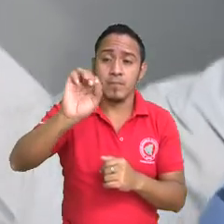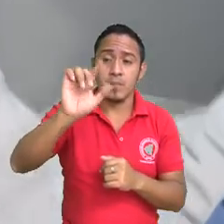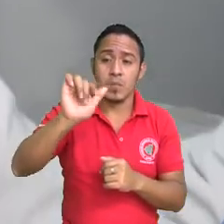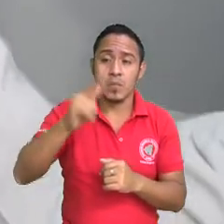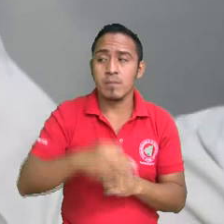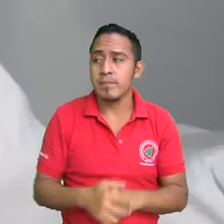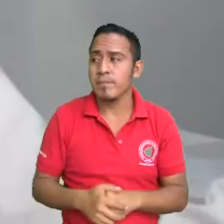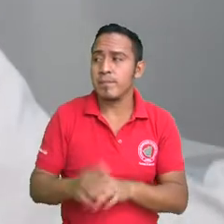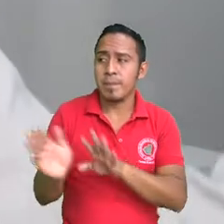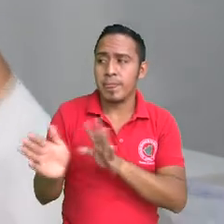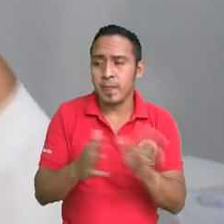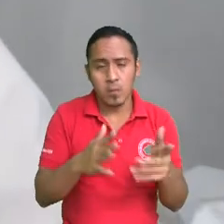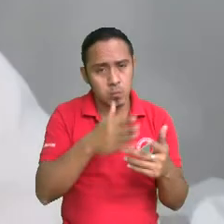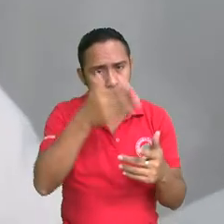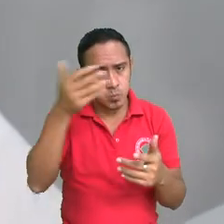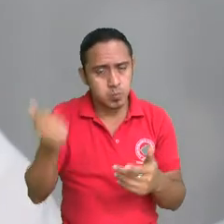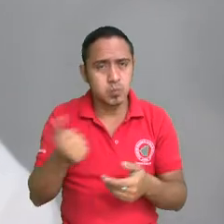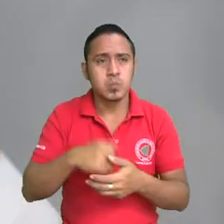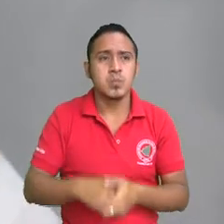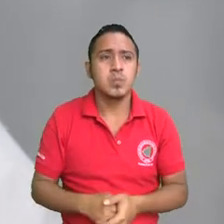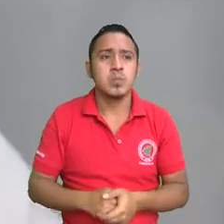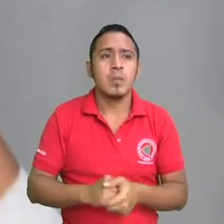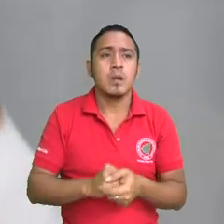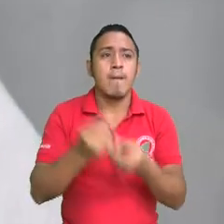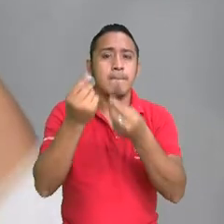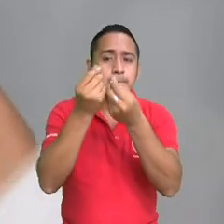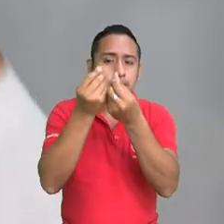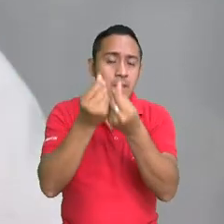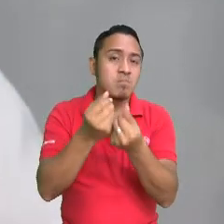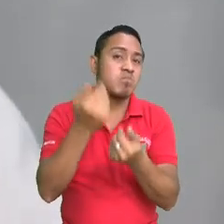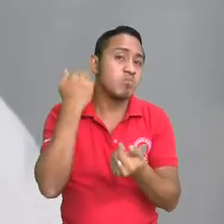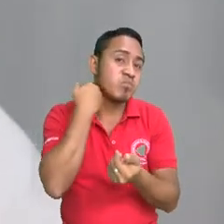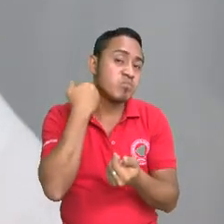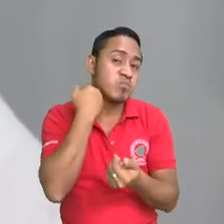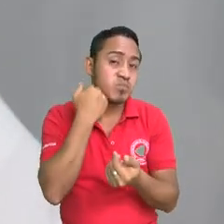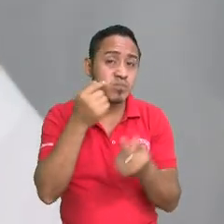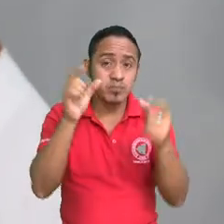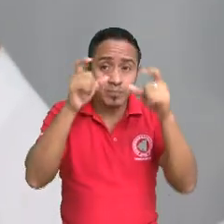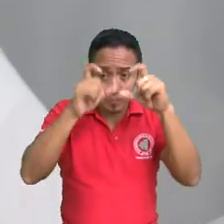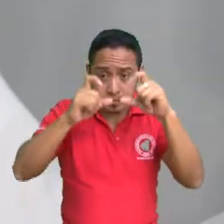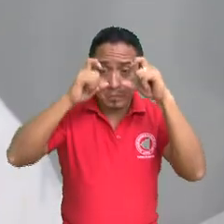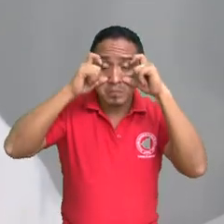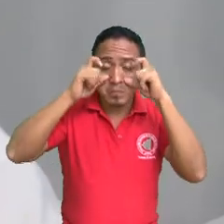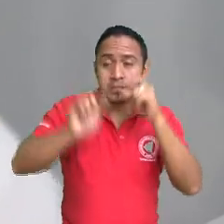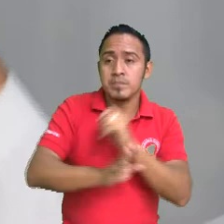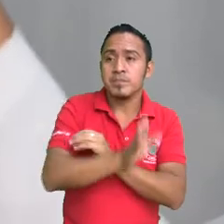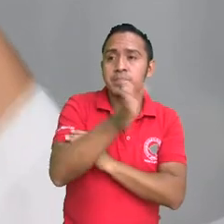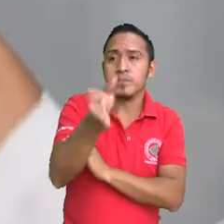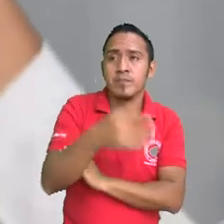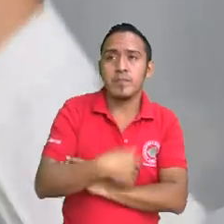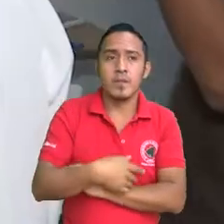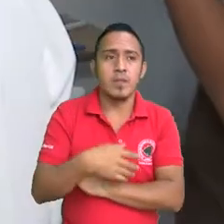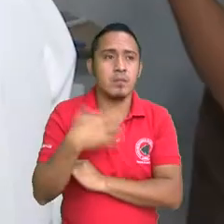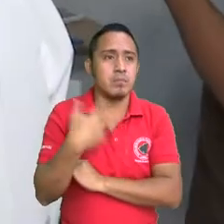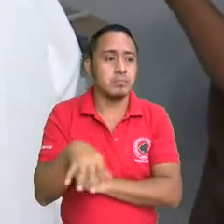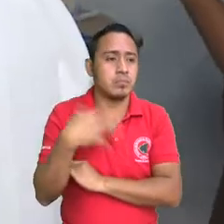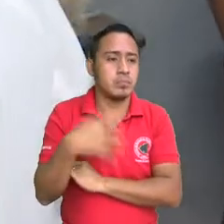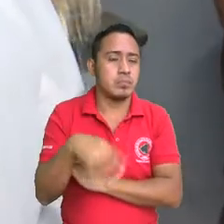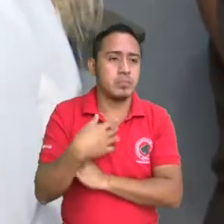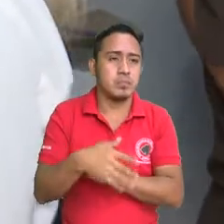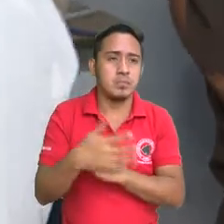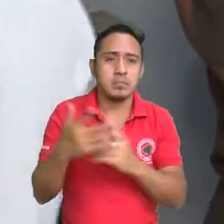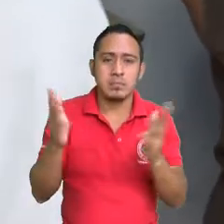otro asunto que se ha vuelto muy importante es el costo de los lentes. Hay personas que van y le resultan unos lentes